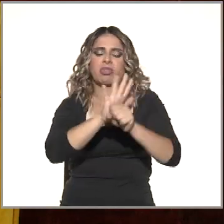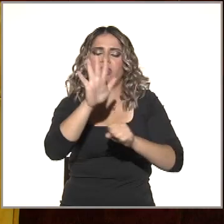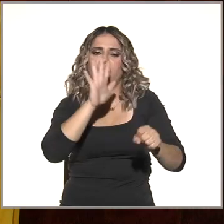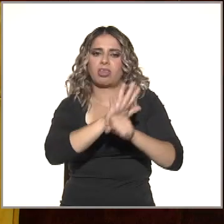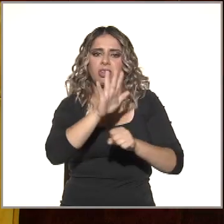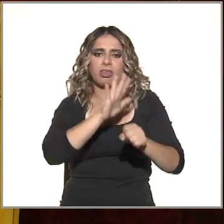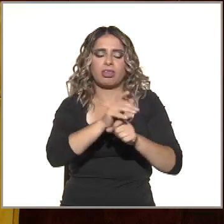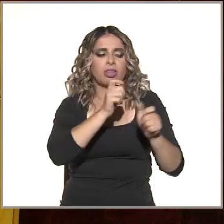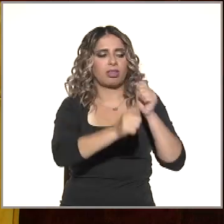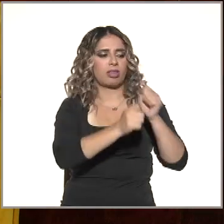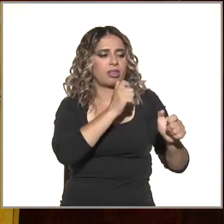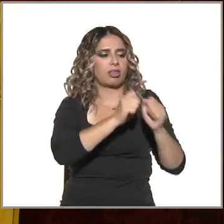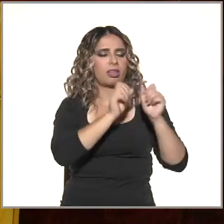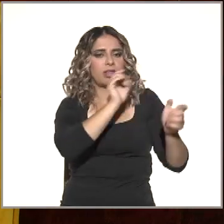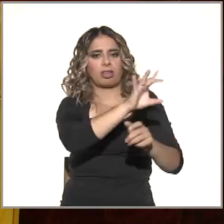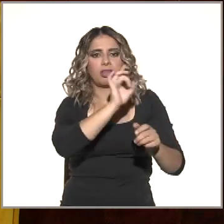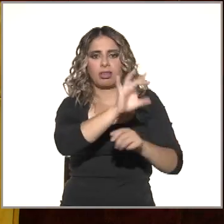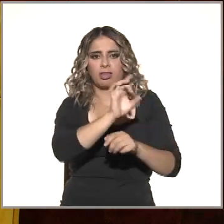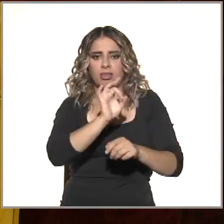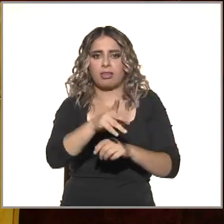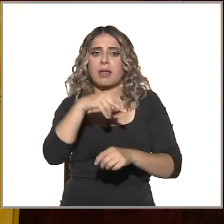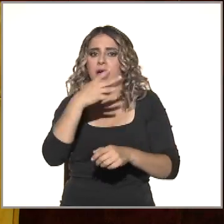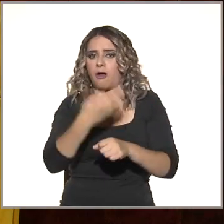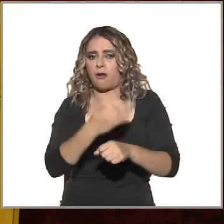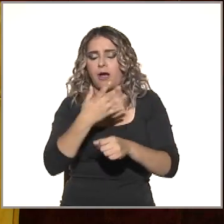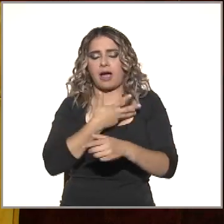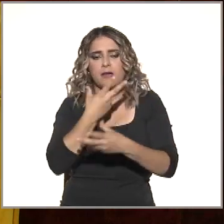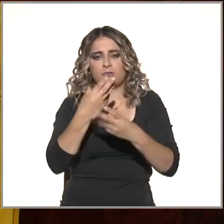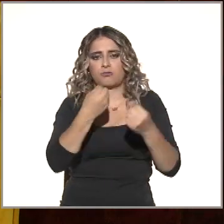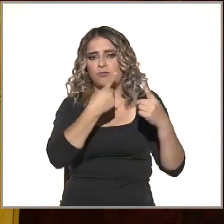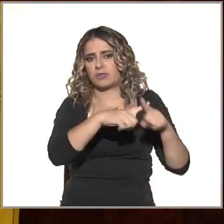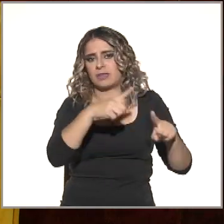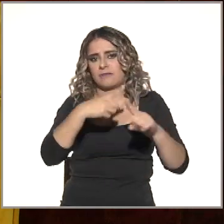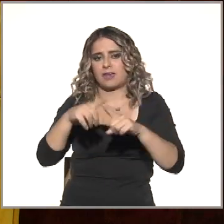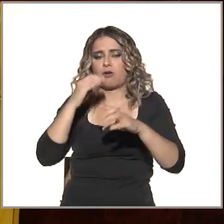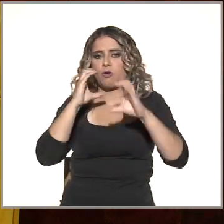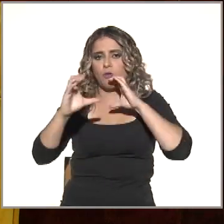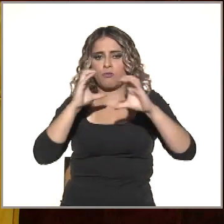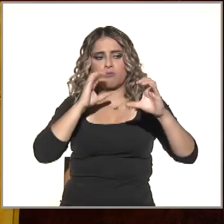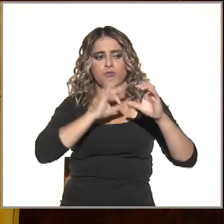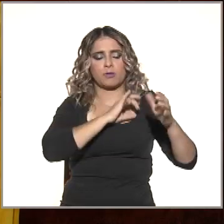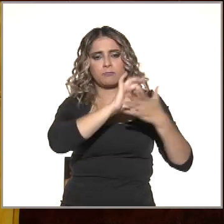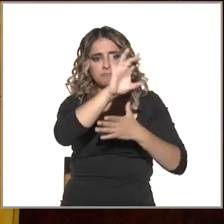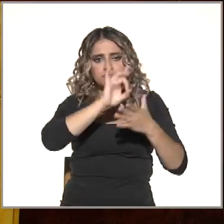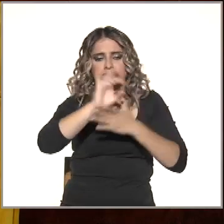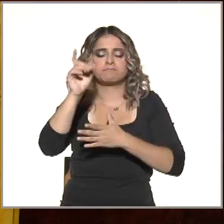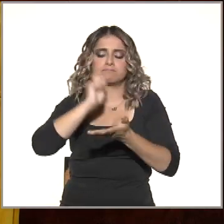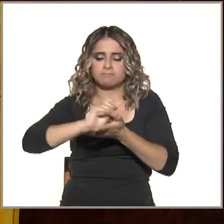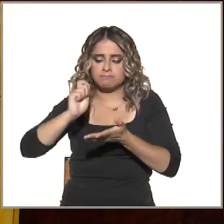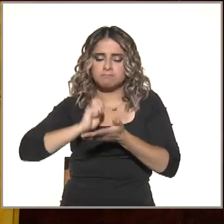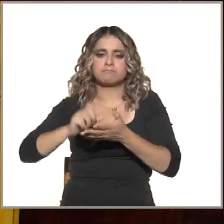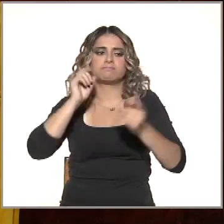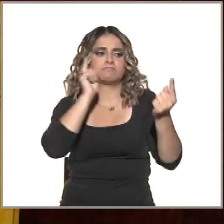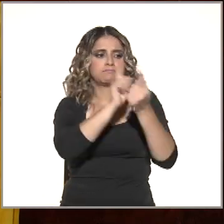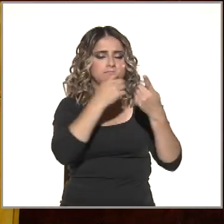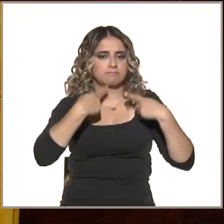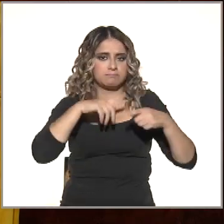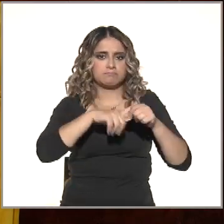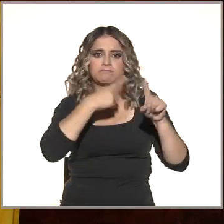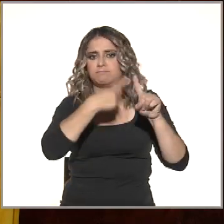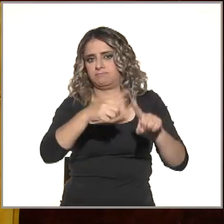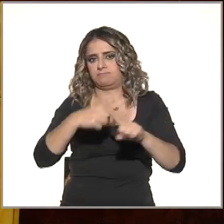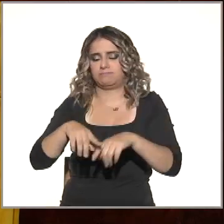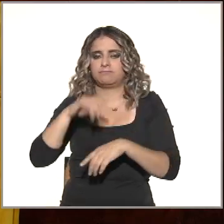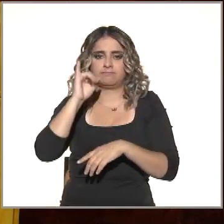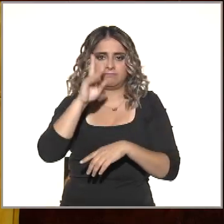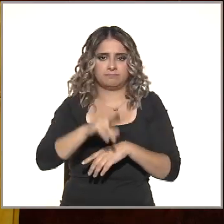de comunicarse también es mucho más amplia. Las palabras se han sustituido. Es lo que nos mencionaban pues a través de Facebook. Pero qué interesante,